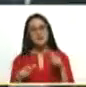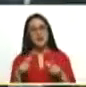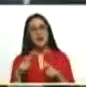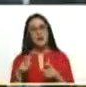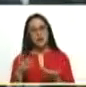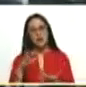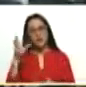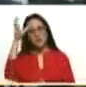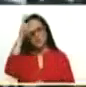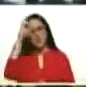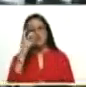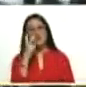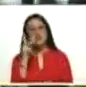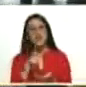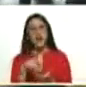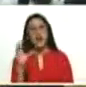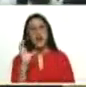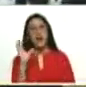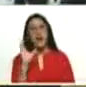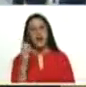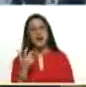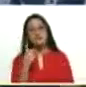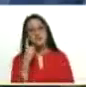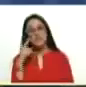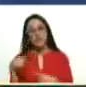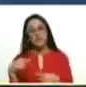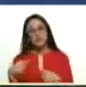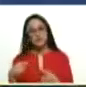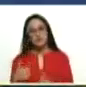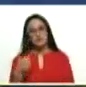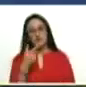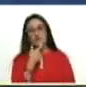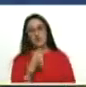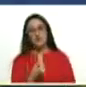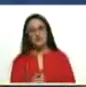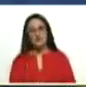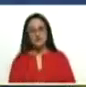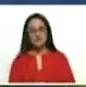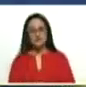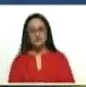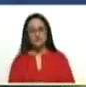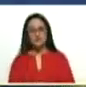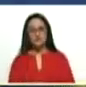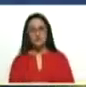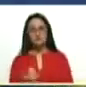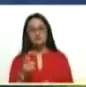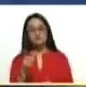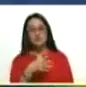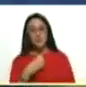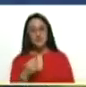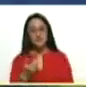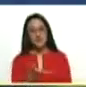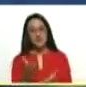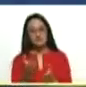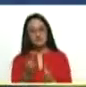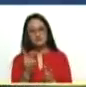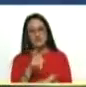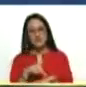visitar Caracas con más frecuencia y regularmente. Su excelencia, señor presidente y estimados